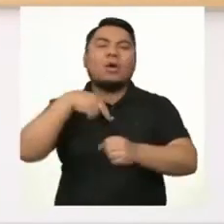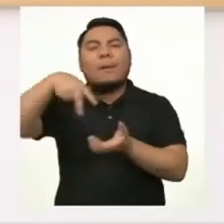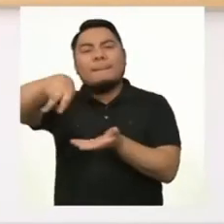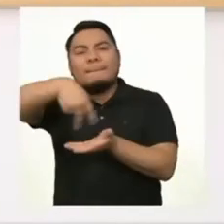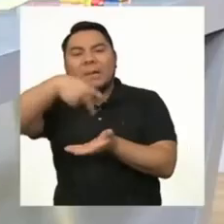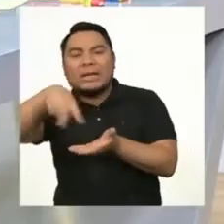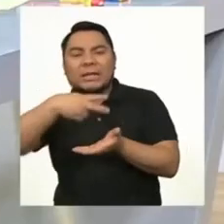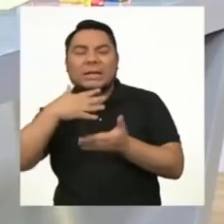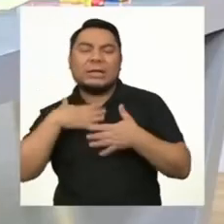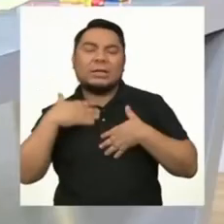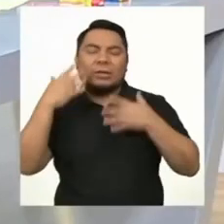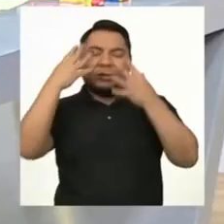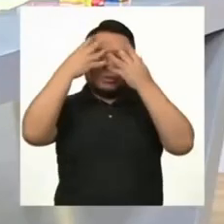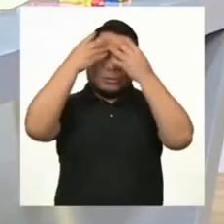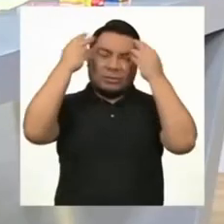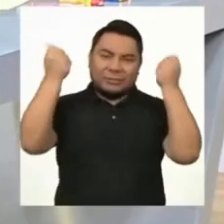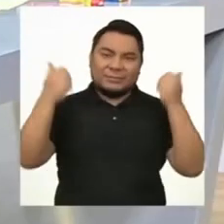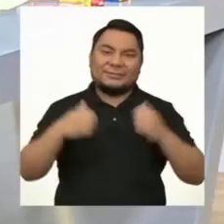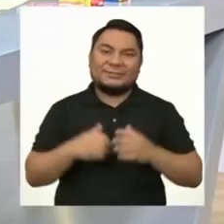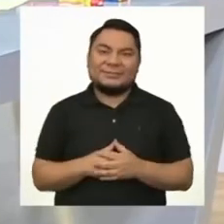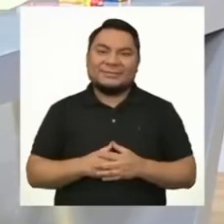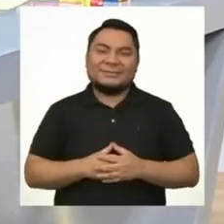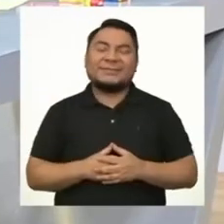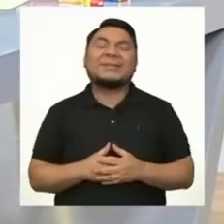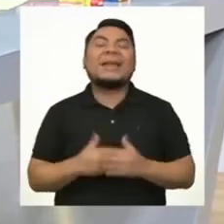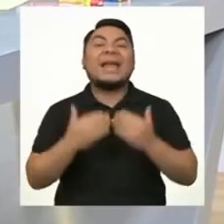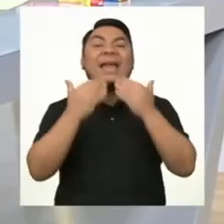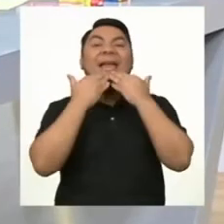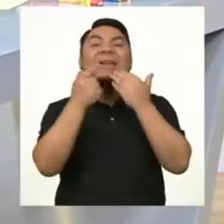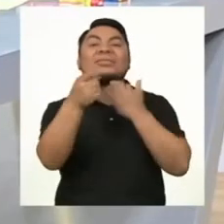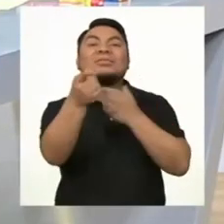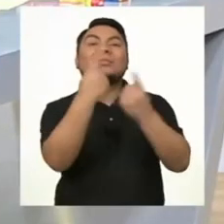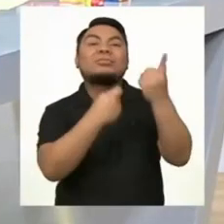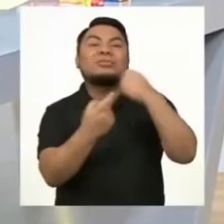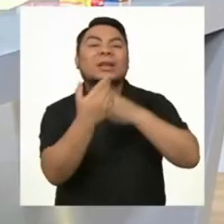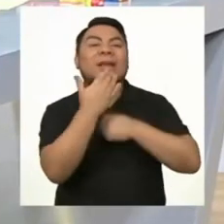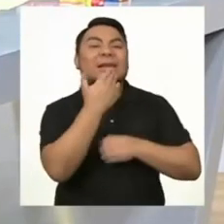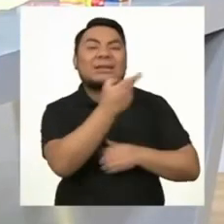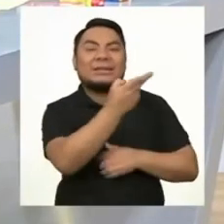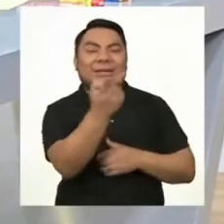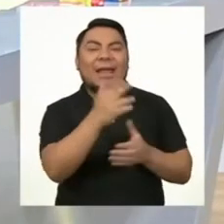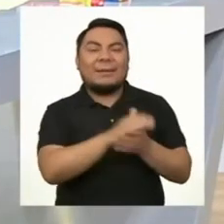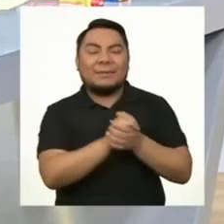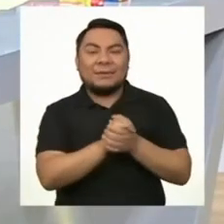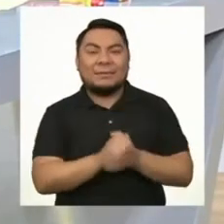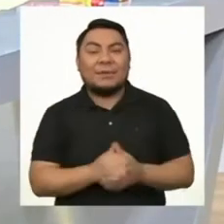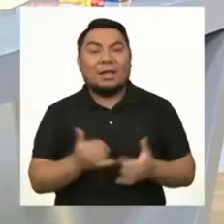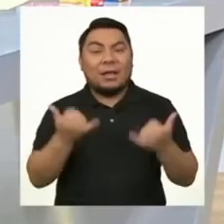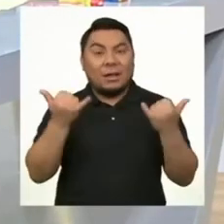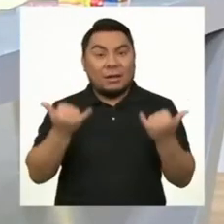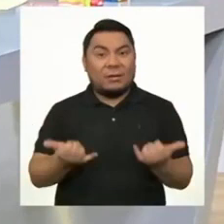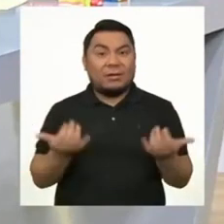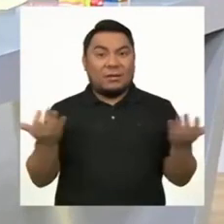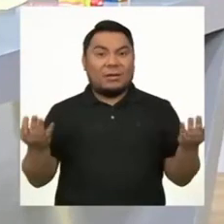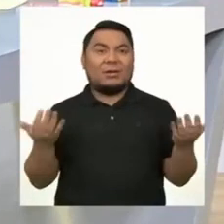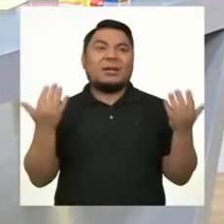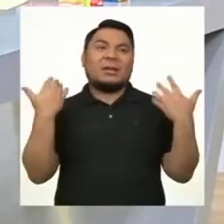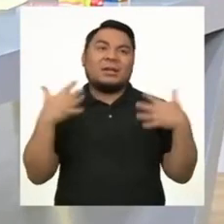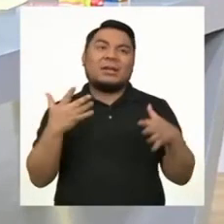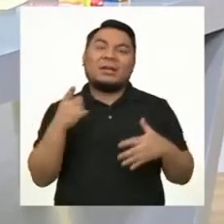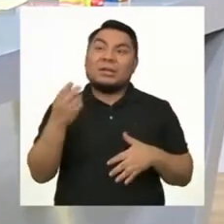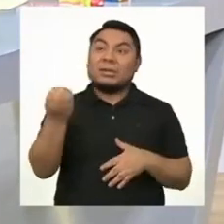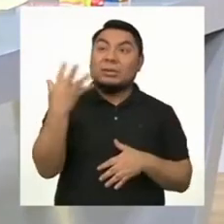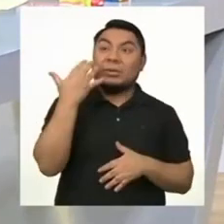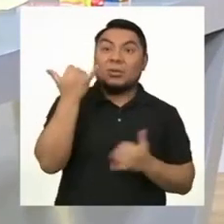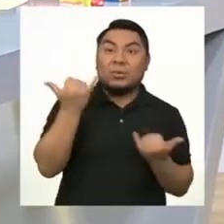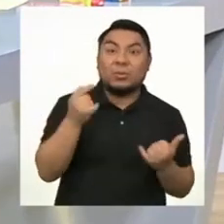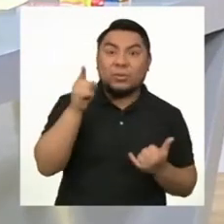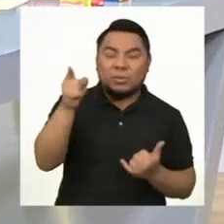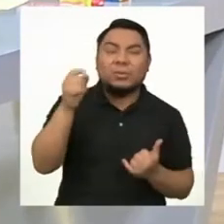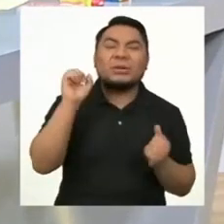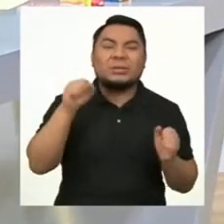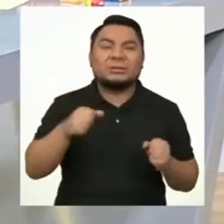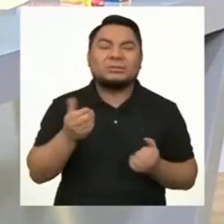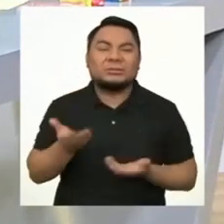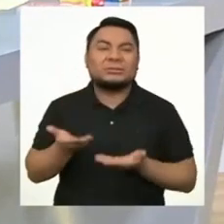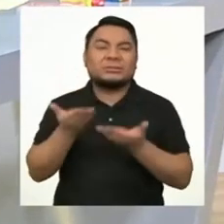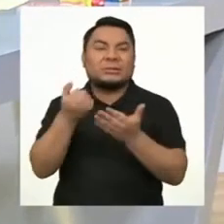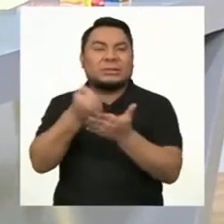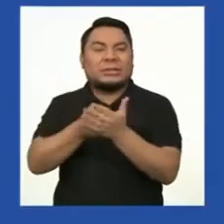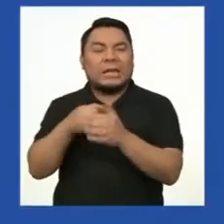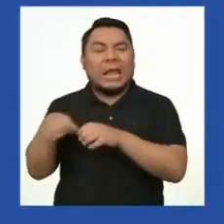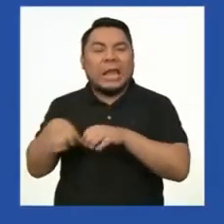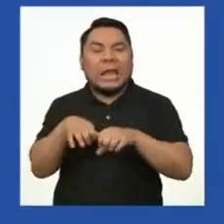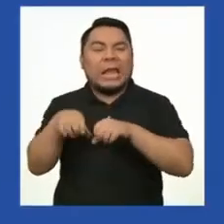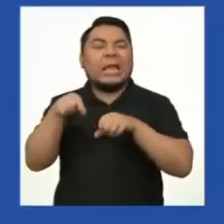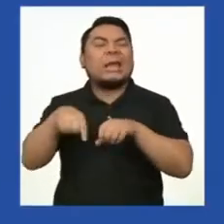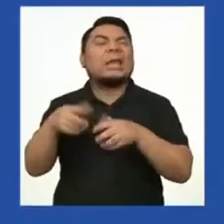y distraerme. Gracias por sus preguntas, amigas y amigos. Y ahora, justo que lo mencionan, les dejamos el reto